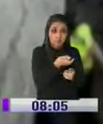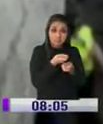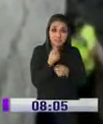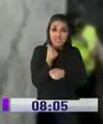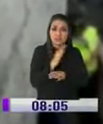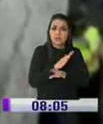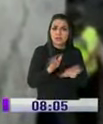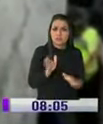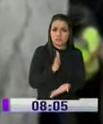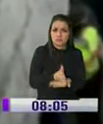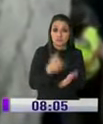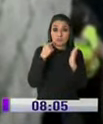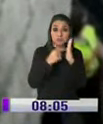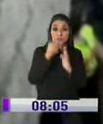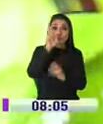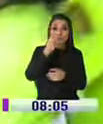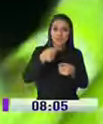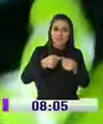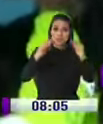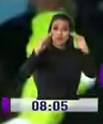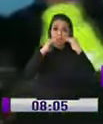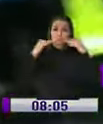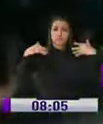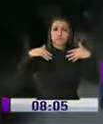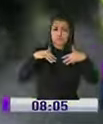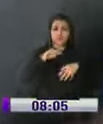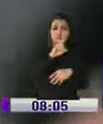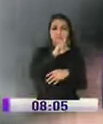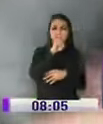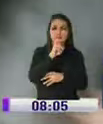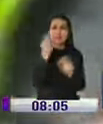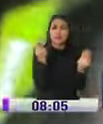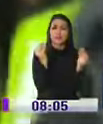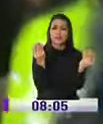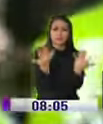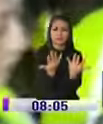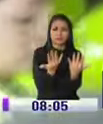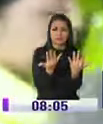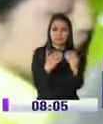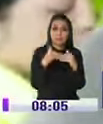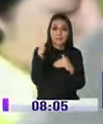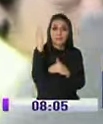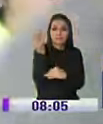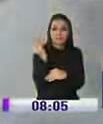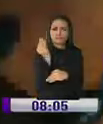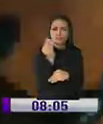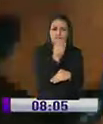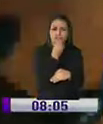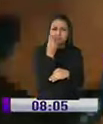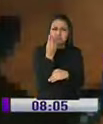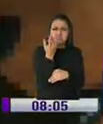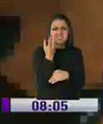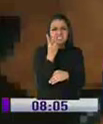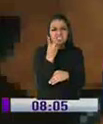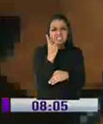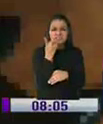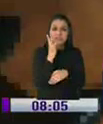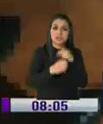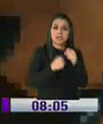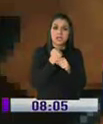Martín, al sur de Quito, en una casa estaban reunidos más de 120 jóvenes, la mayoría de ellos adolescentes, entre 16 y 17